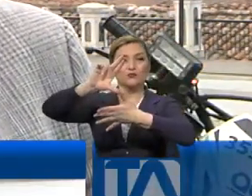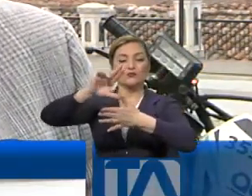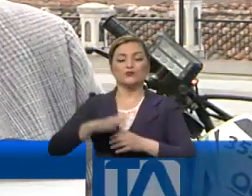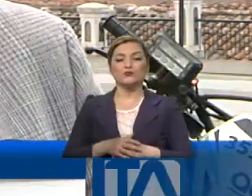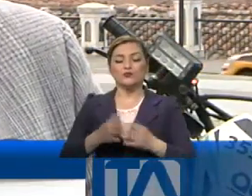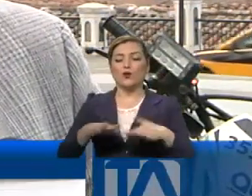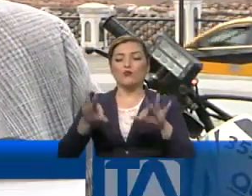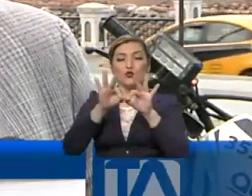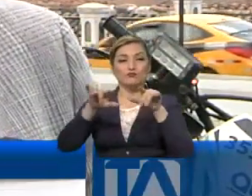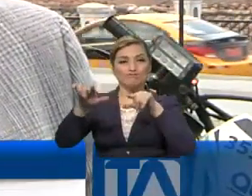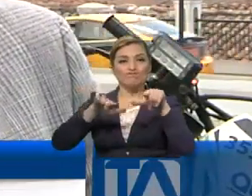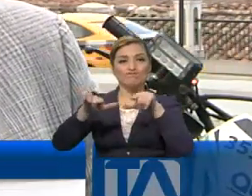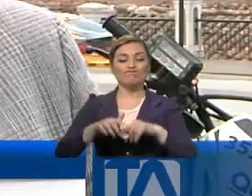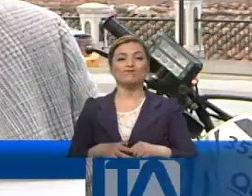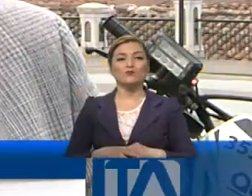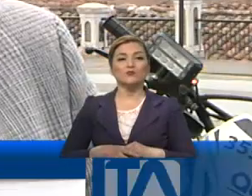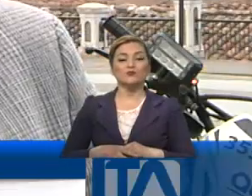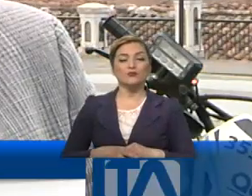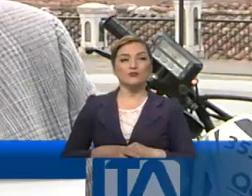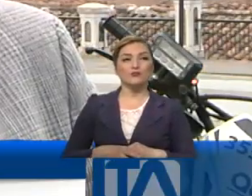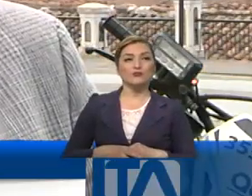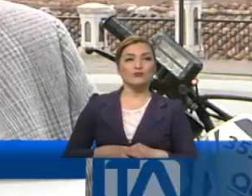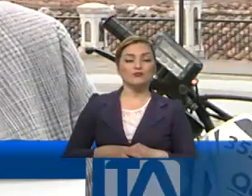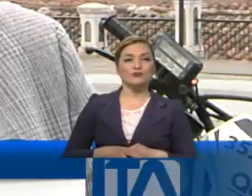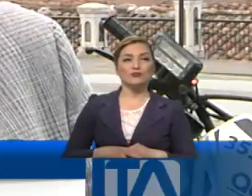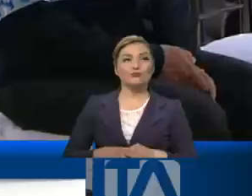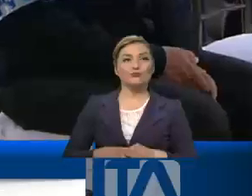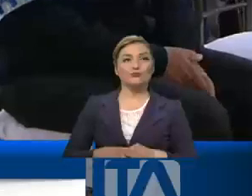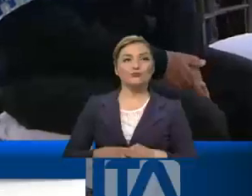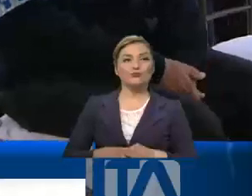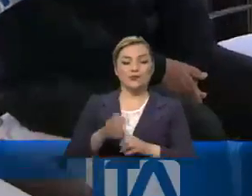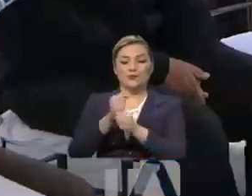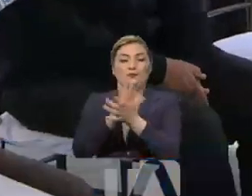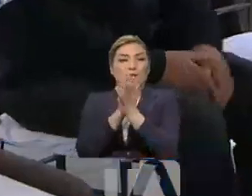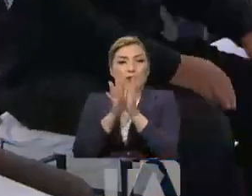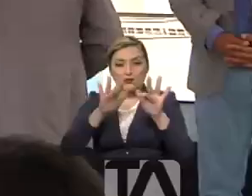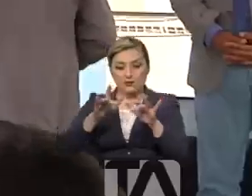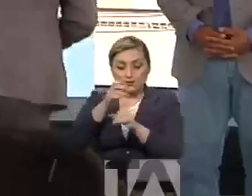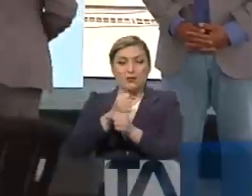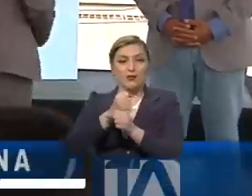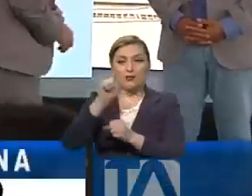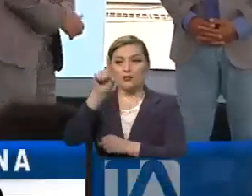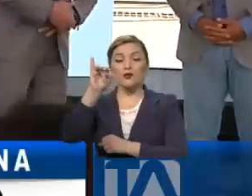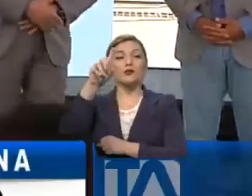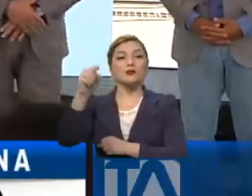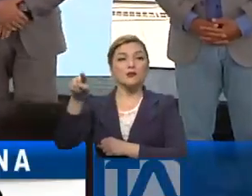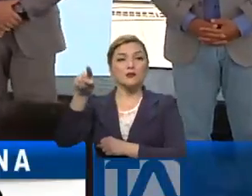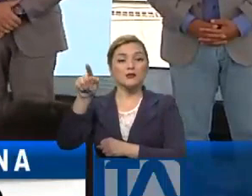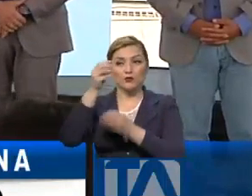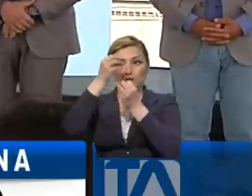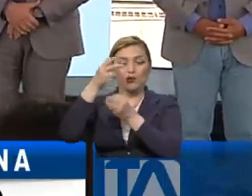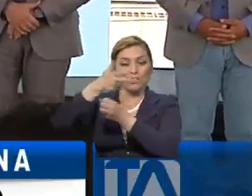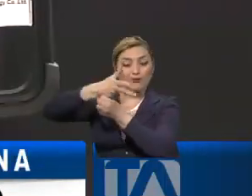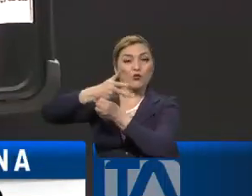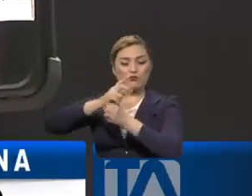importantes instalaciones hará que eliminemos esa sensación de inseguridad. El secretario de Seguridad, César Díaz, informó que estas cámaras